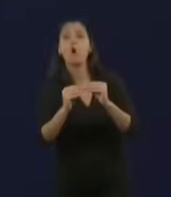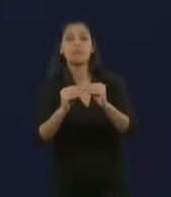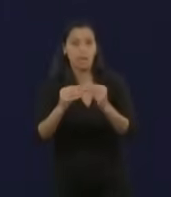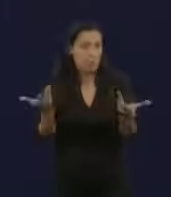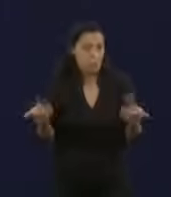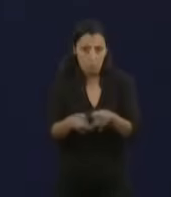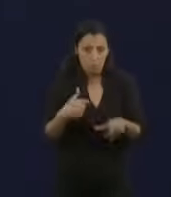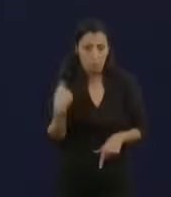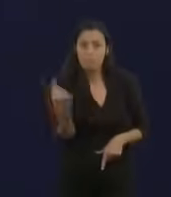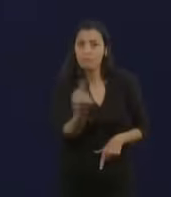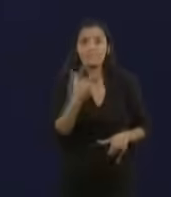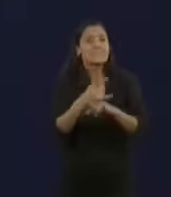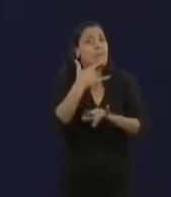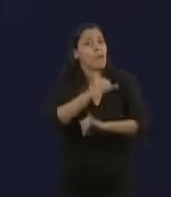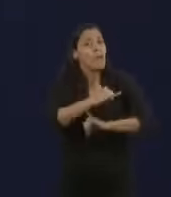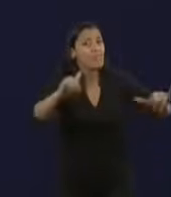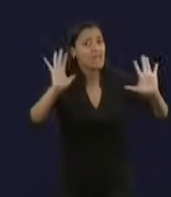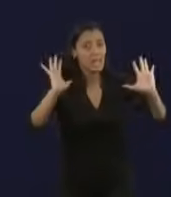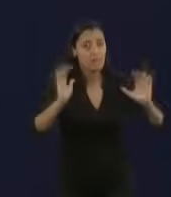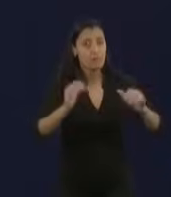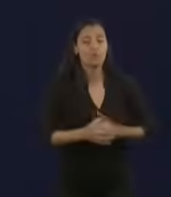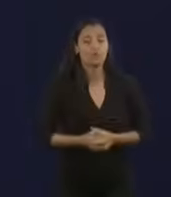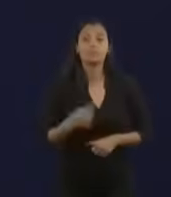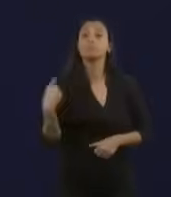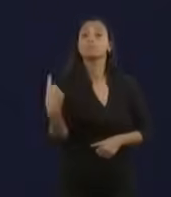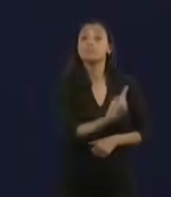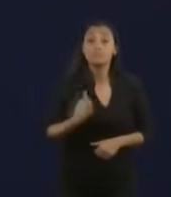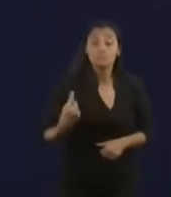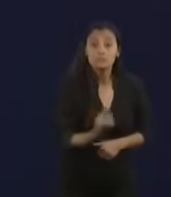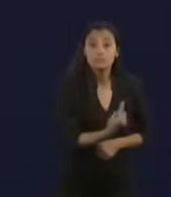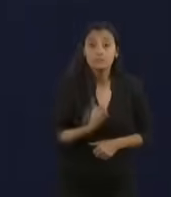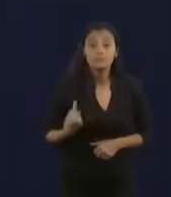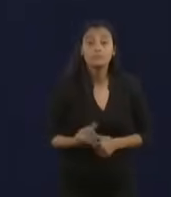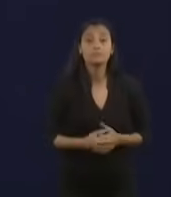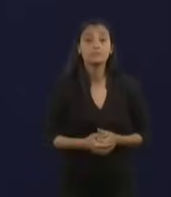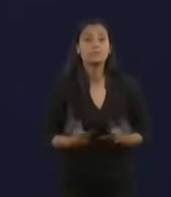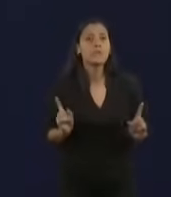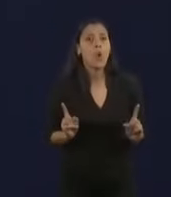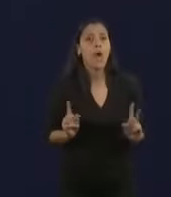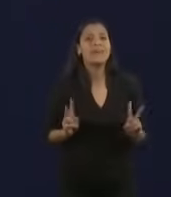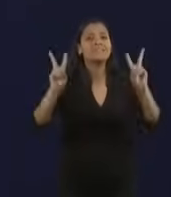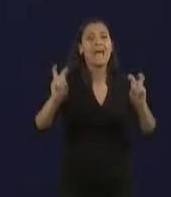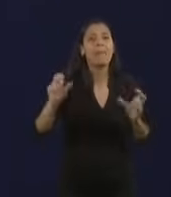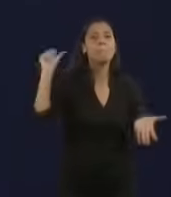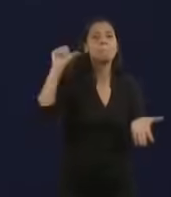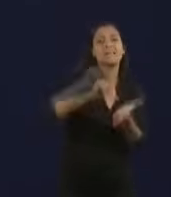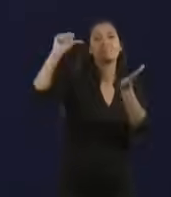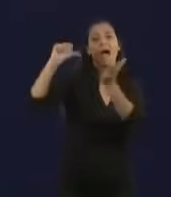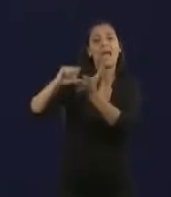porque siempre dijimos que eh nosotros no Esto no es una cuestión ni